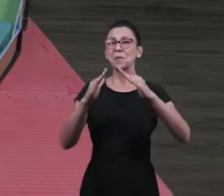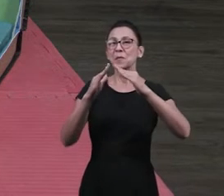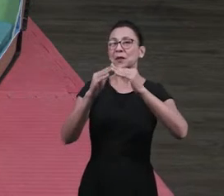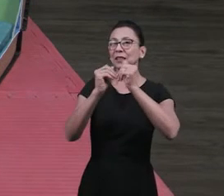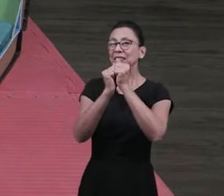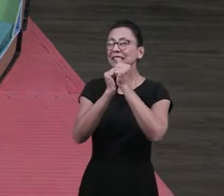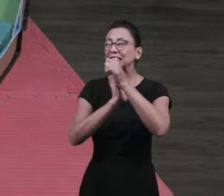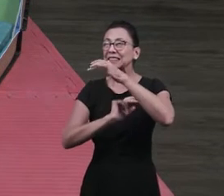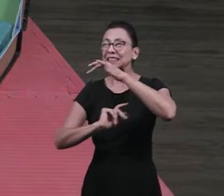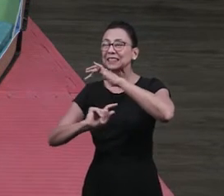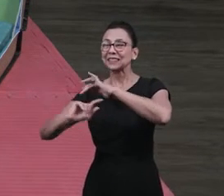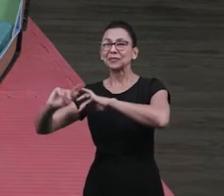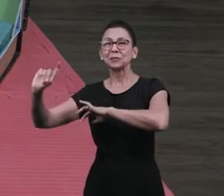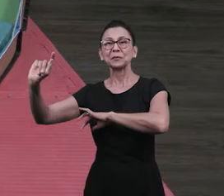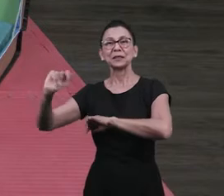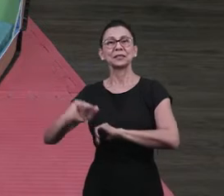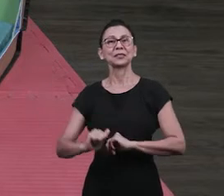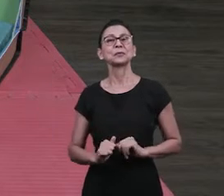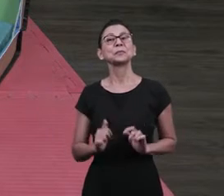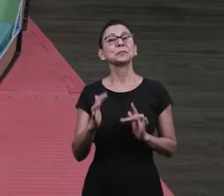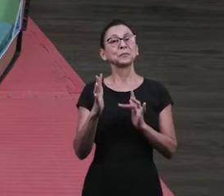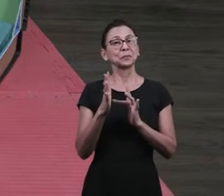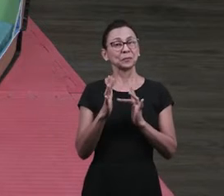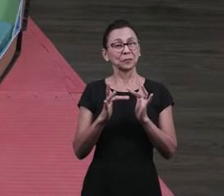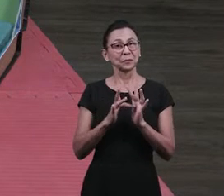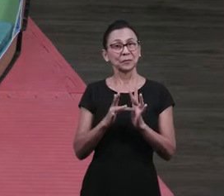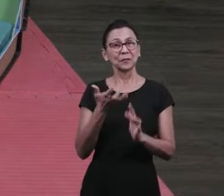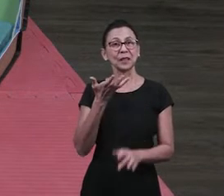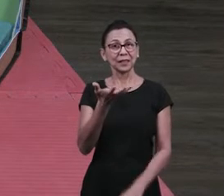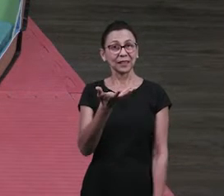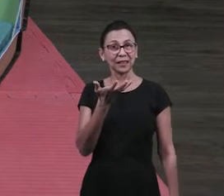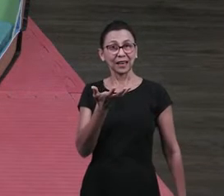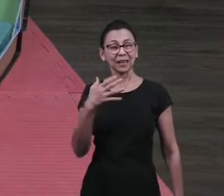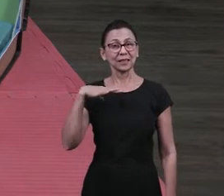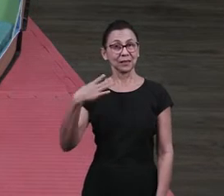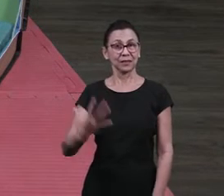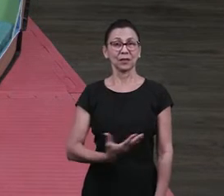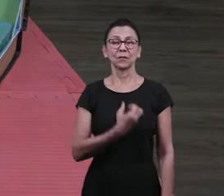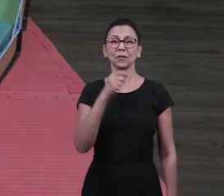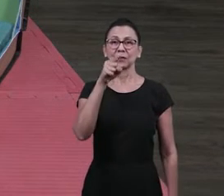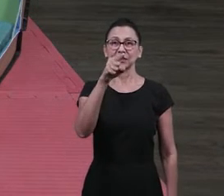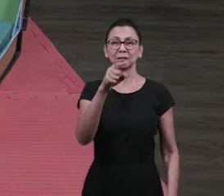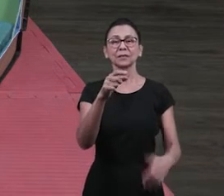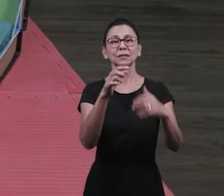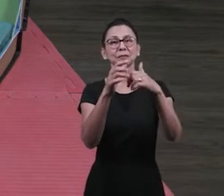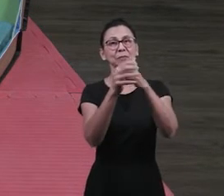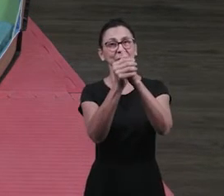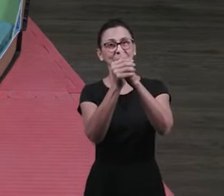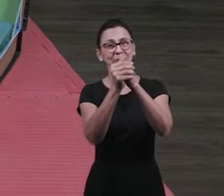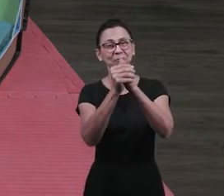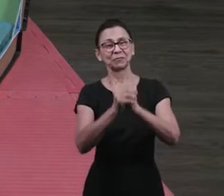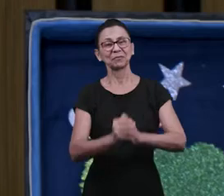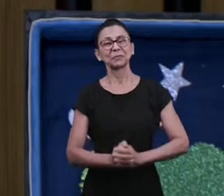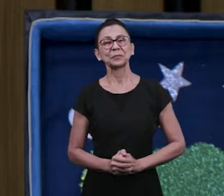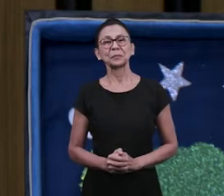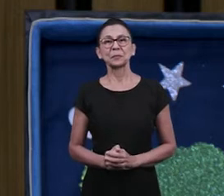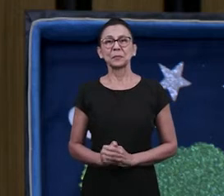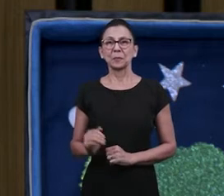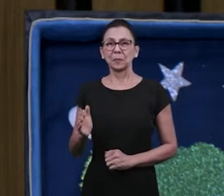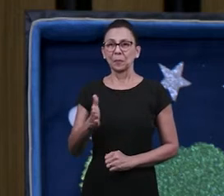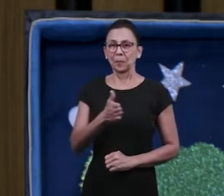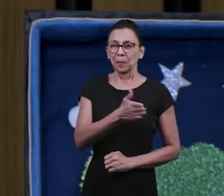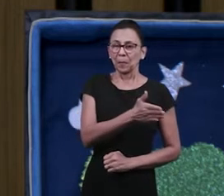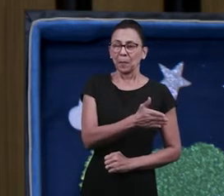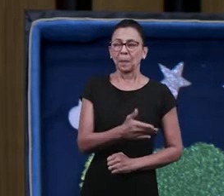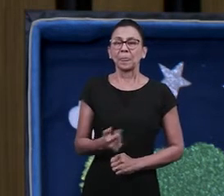vivir con Él para siempre. Jesús entonces quiere ser tu Salvador. Amén. Ahora